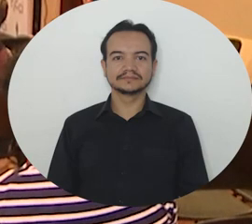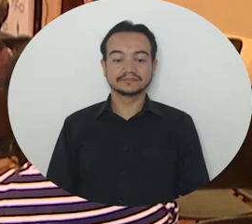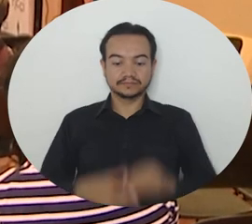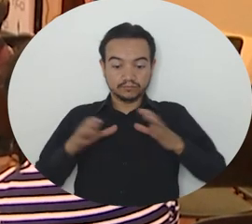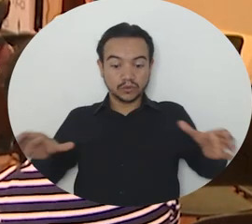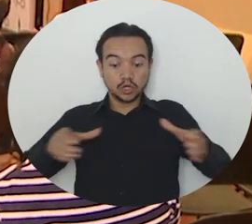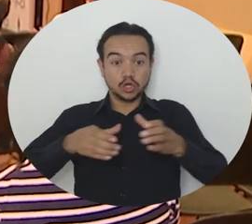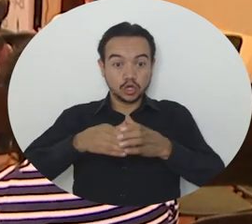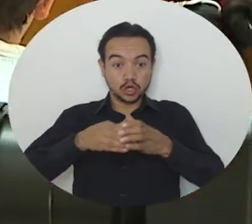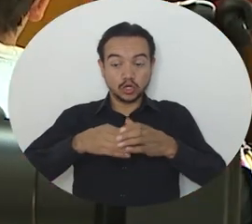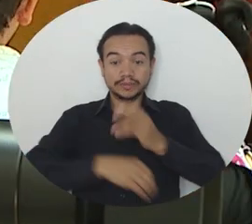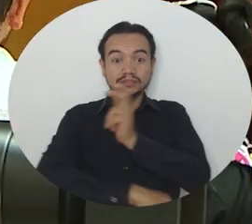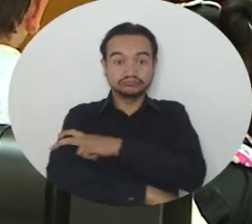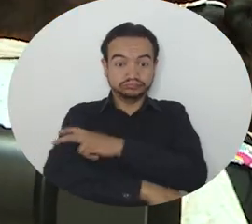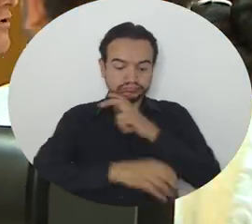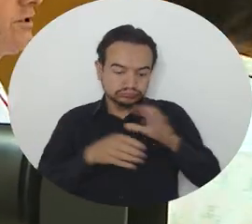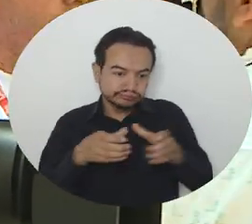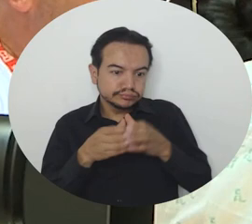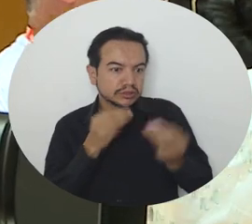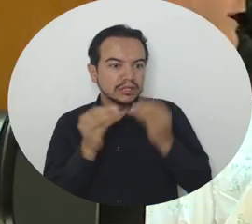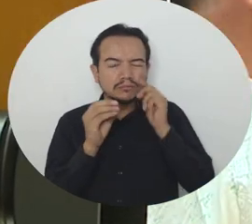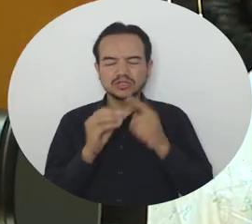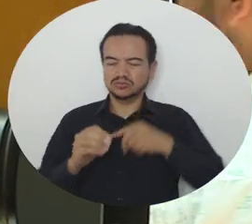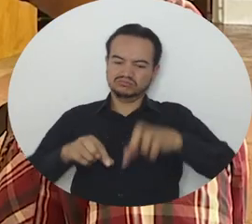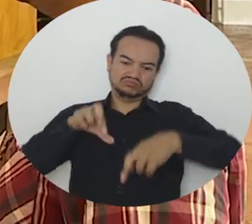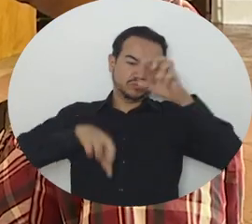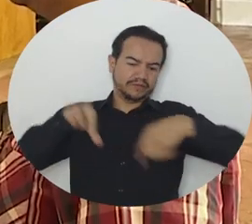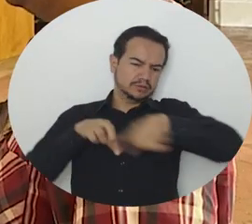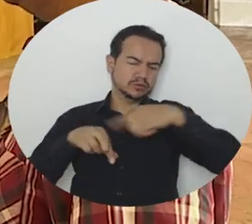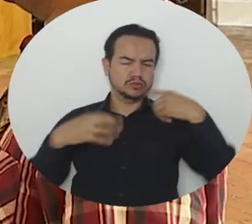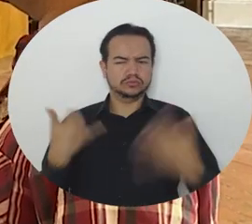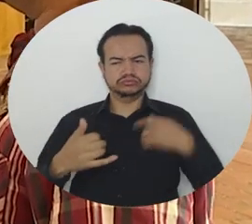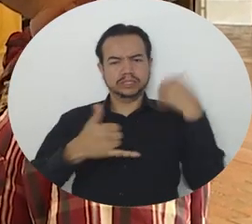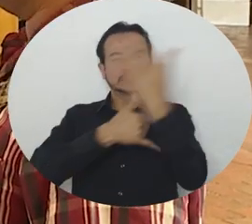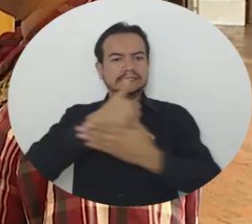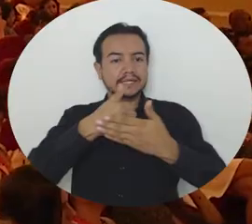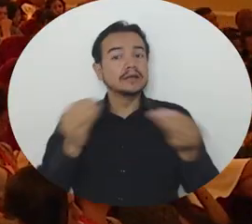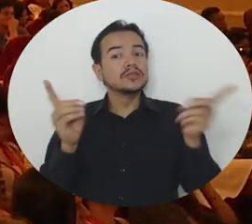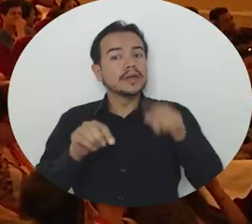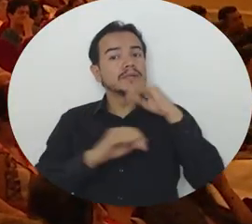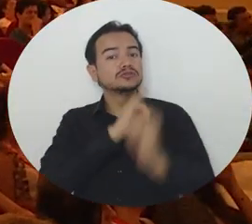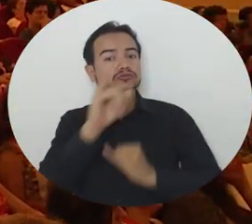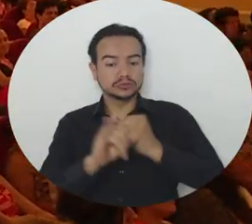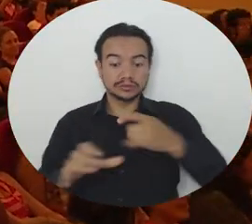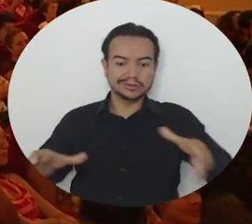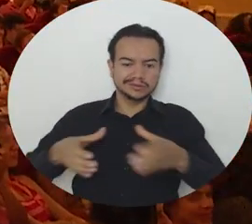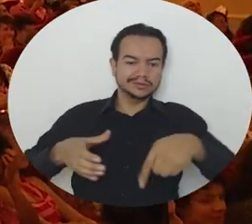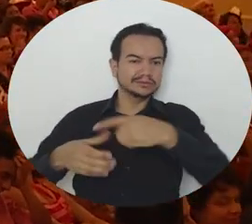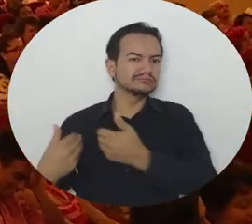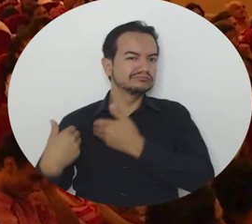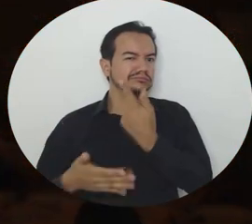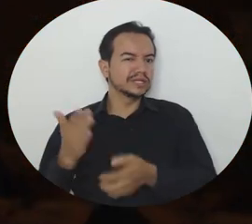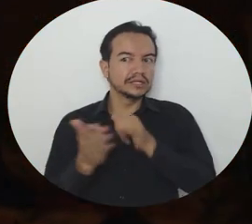El comité curador está integrado por profesionales en el ámbito audiovisual de talla nacional e internacional y se encarga de escoger y revisar